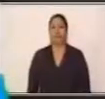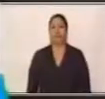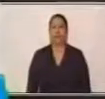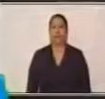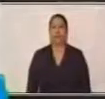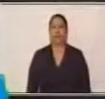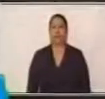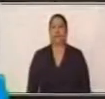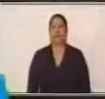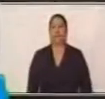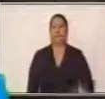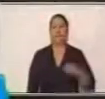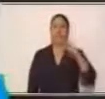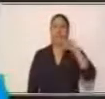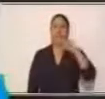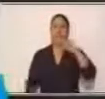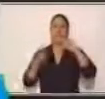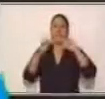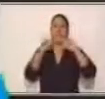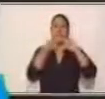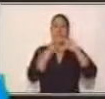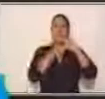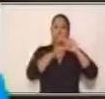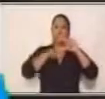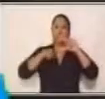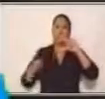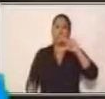Bien, vamos a dejarlo ahí.